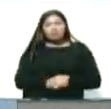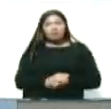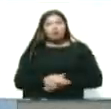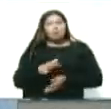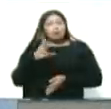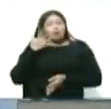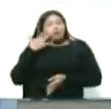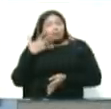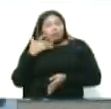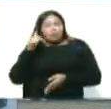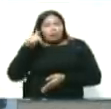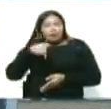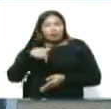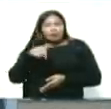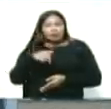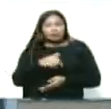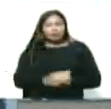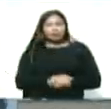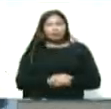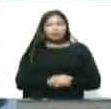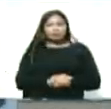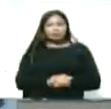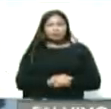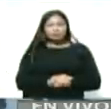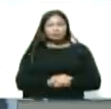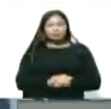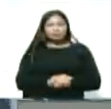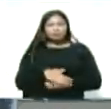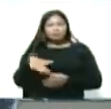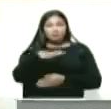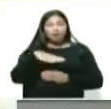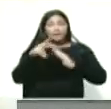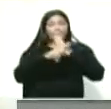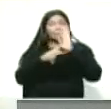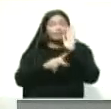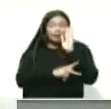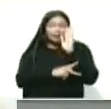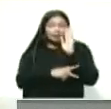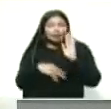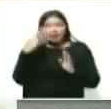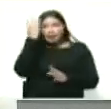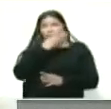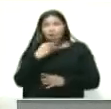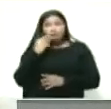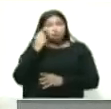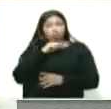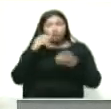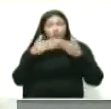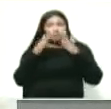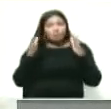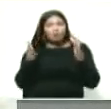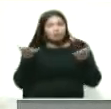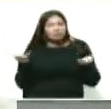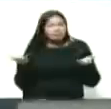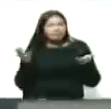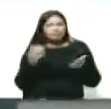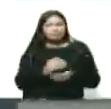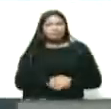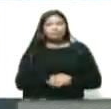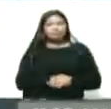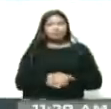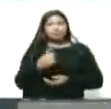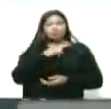ejemplo, acá en la plaza Parque Carabobo, cómo hemos dispuesto de